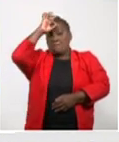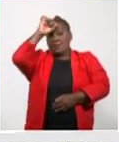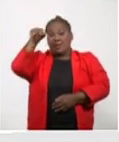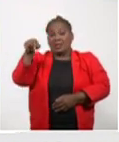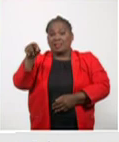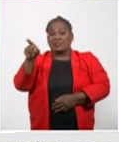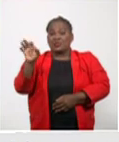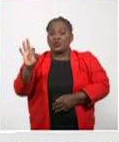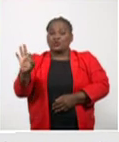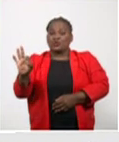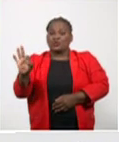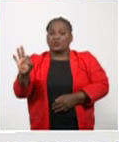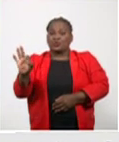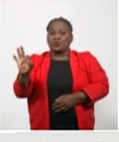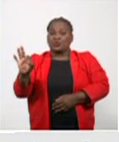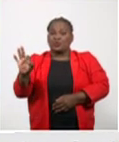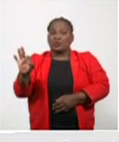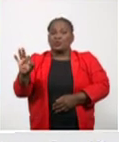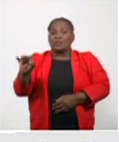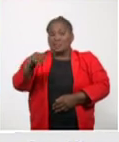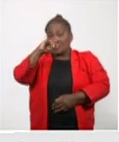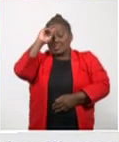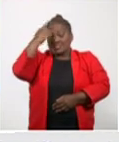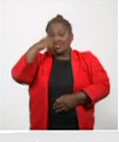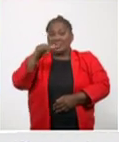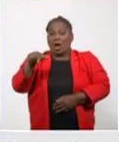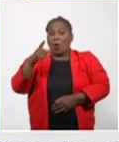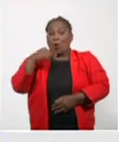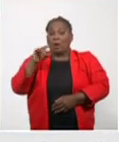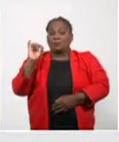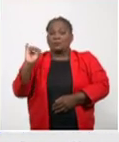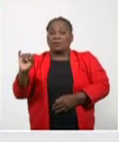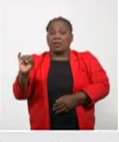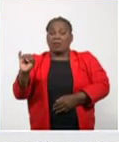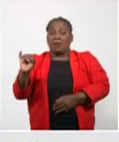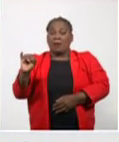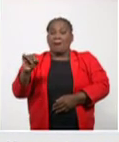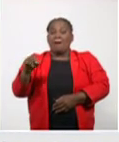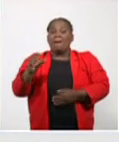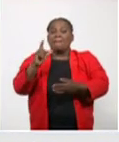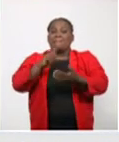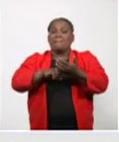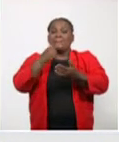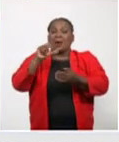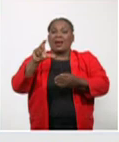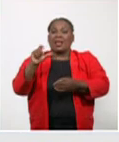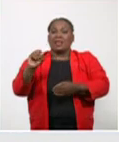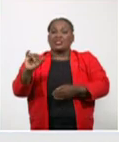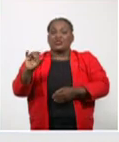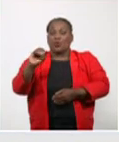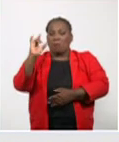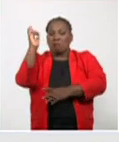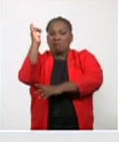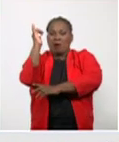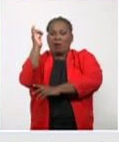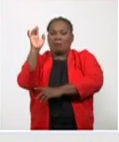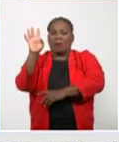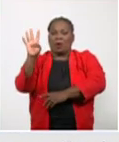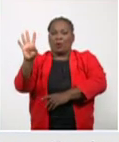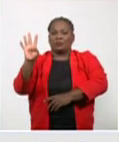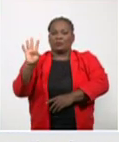18, de San Juan y Martínez 6, de Los Palacios, igual que de La Palma, 4 de cada